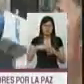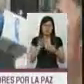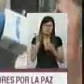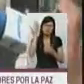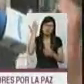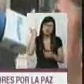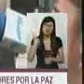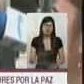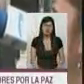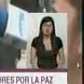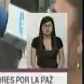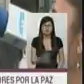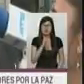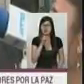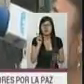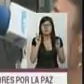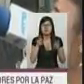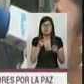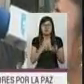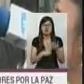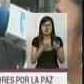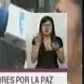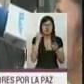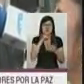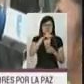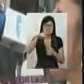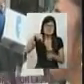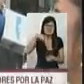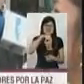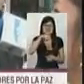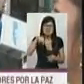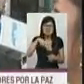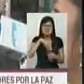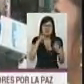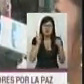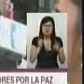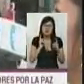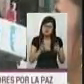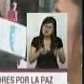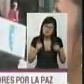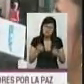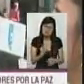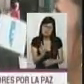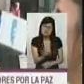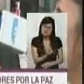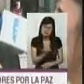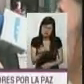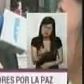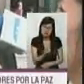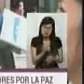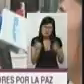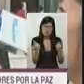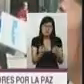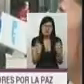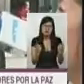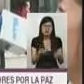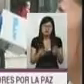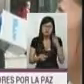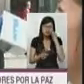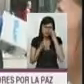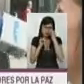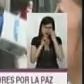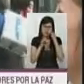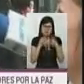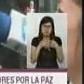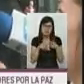pasado. Son los mismos gatos pardos que dan vueltas en el mismo circo. Ya pueden estar con una bandera o con la otra bandera, eso